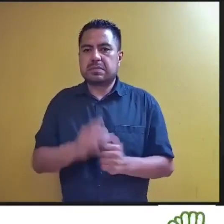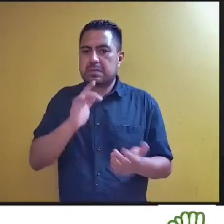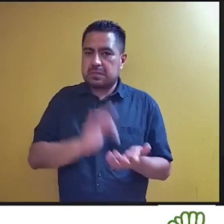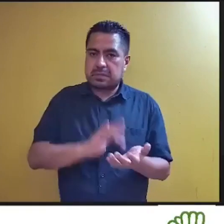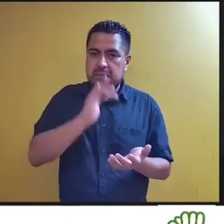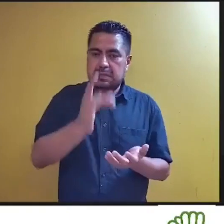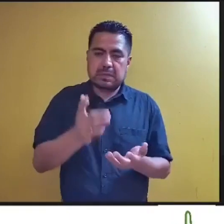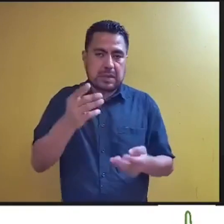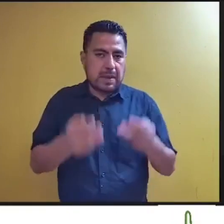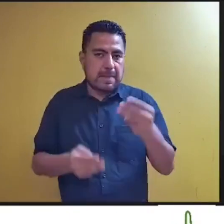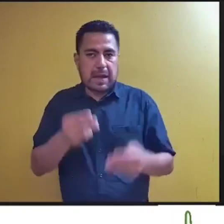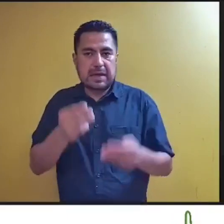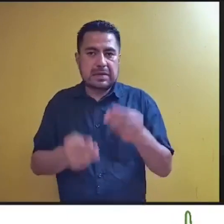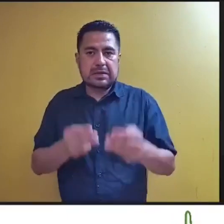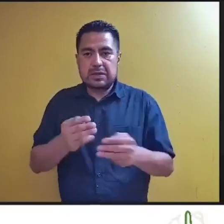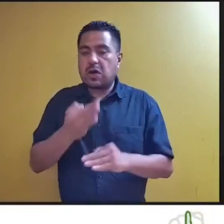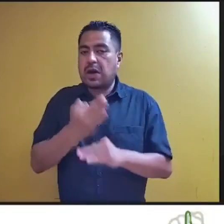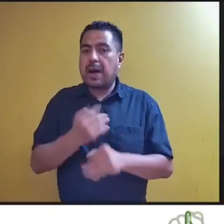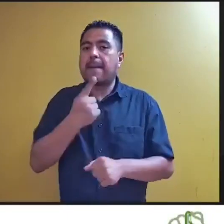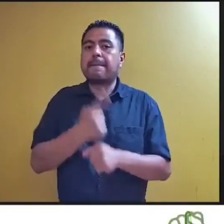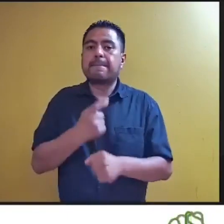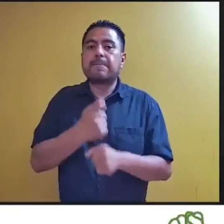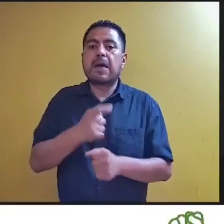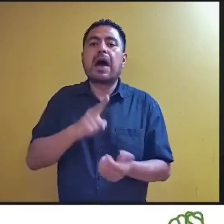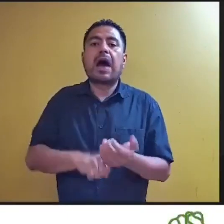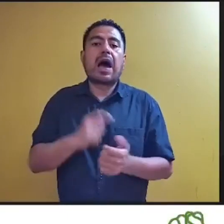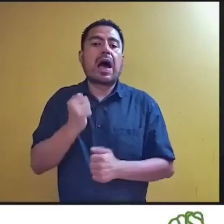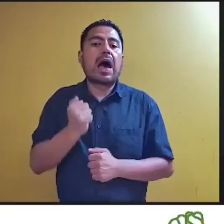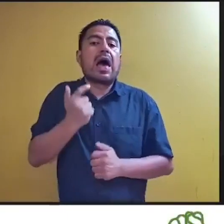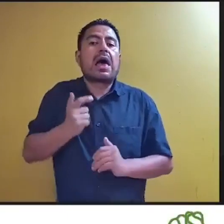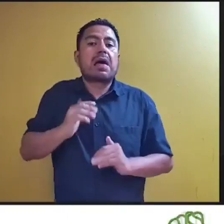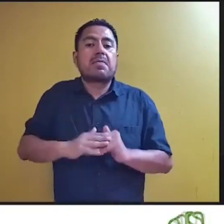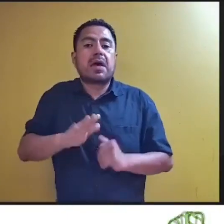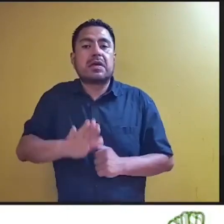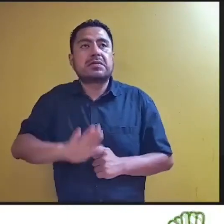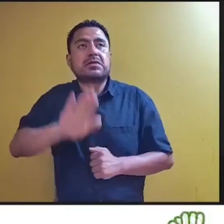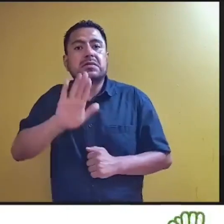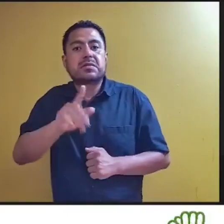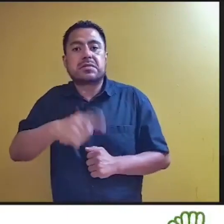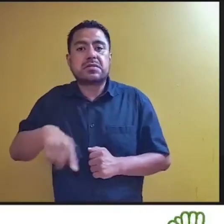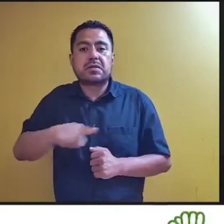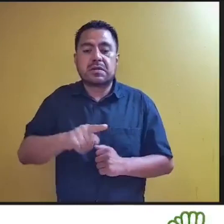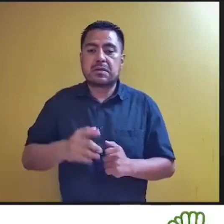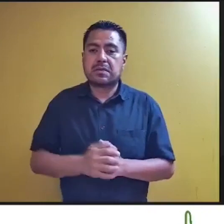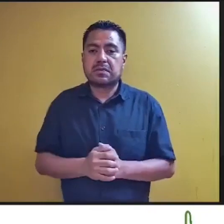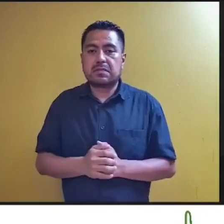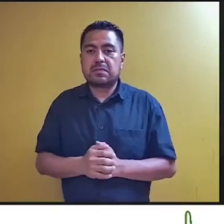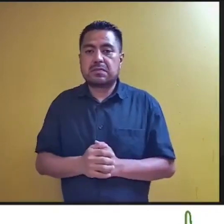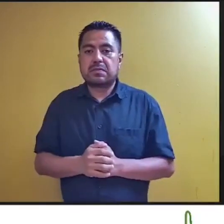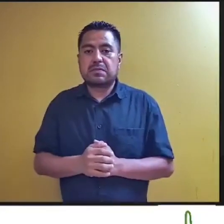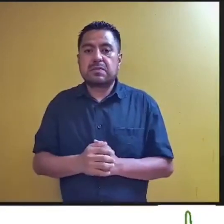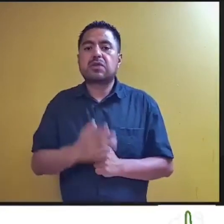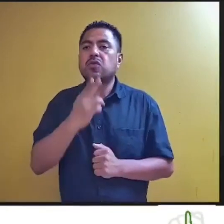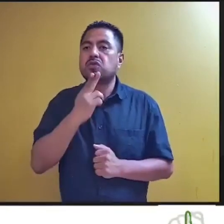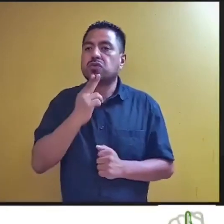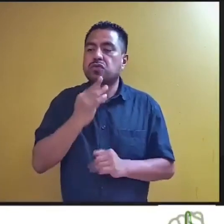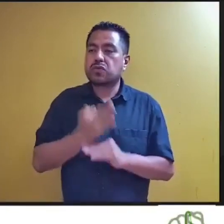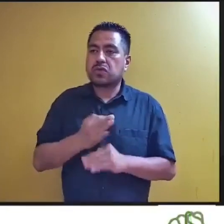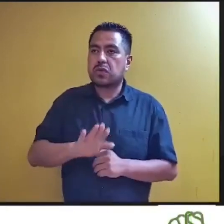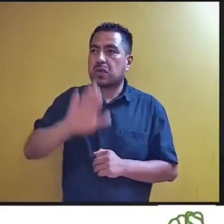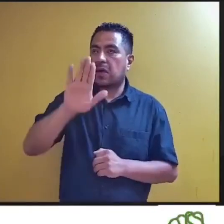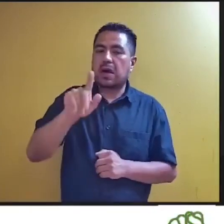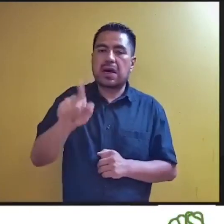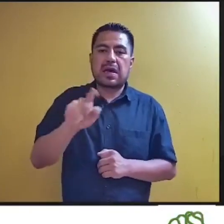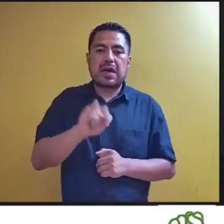Gracias, magistrada. En esta primera ronda, ¿desea alguien más hacer uso de la voz? Y en el uso de la voz,